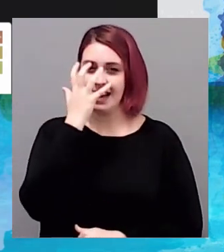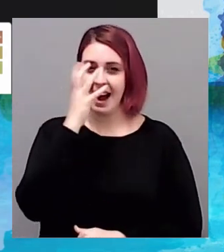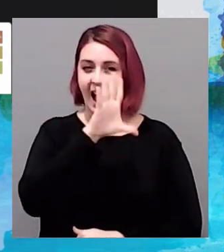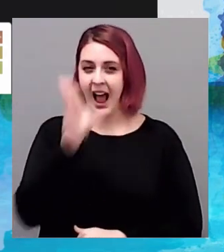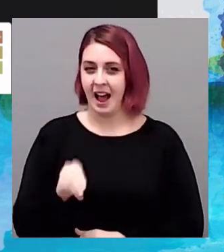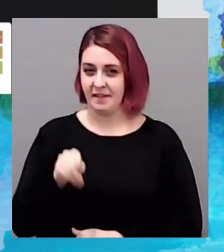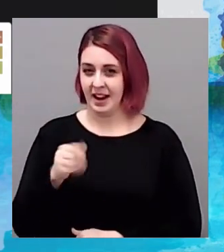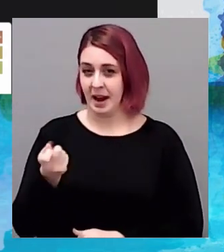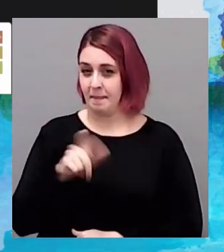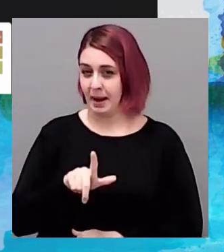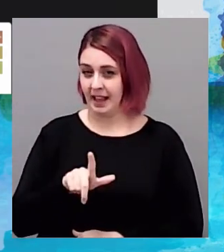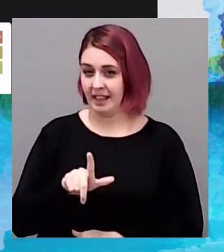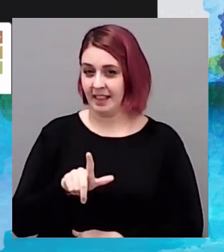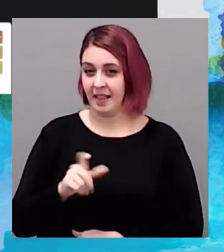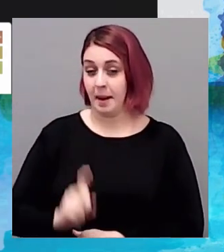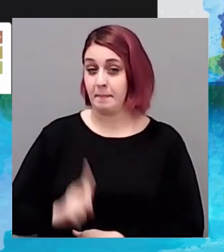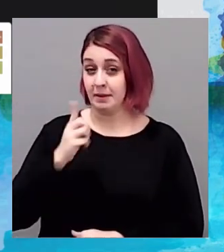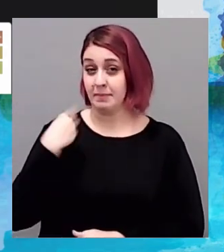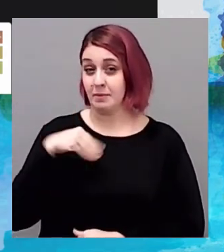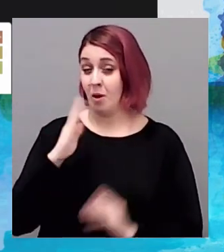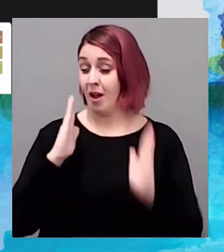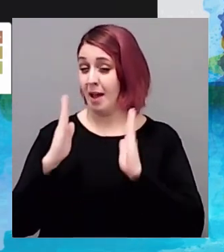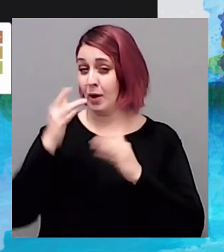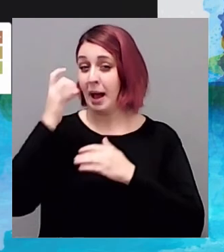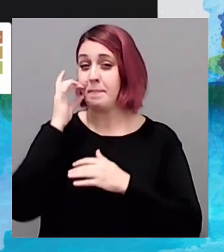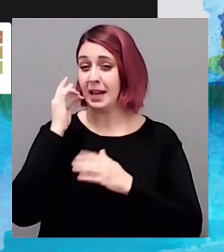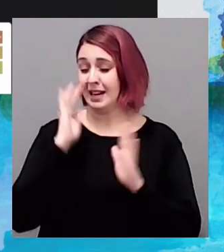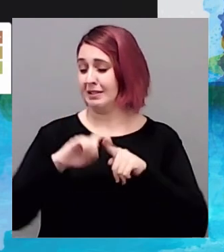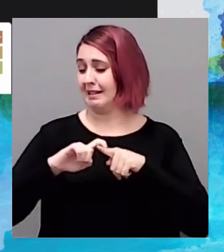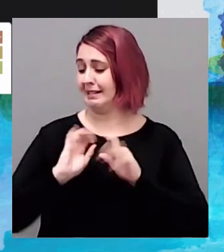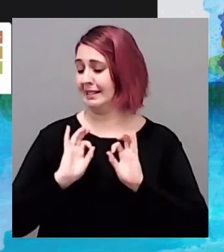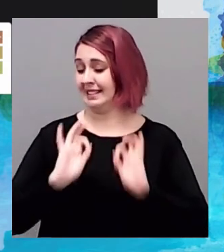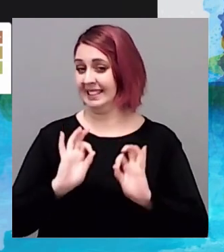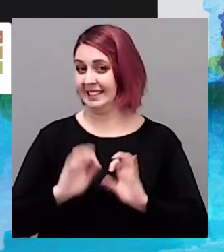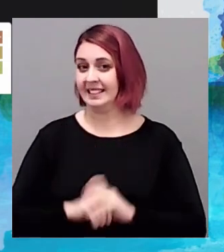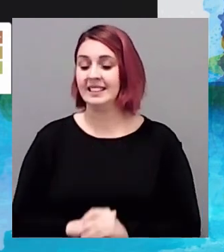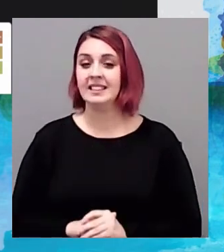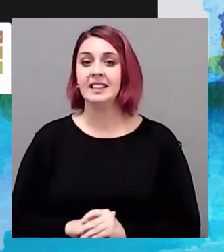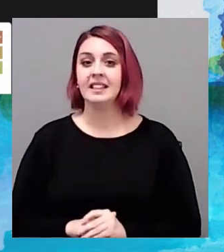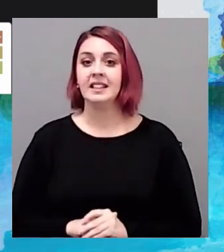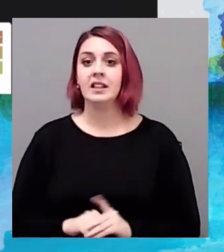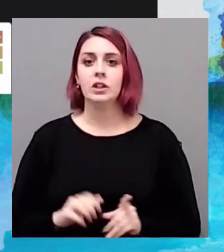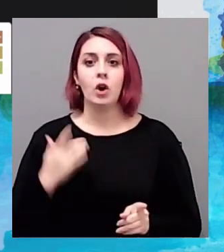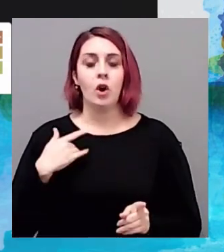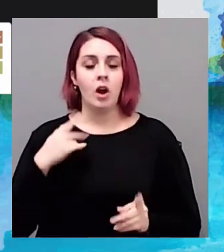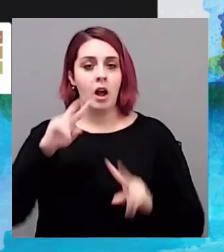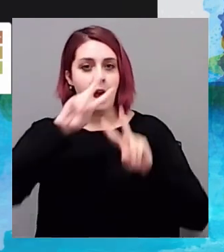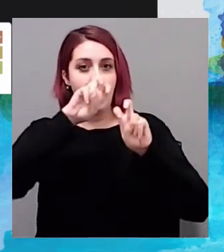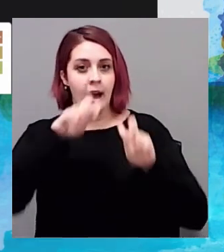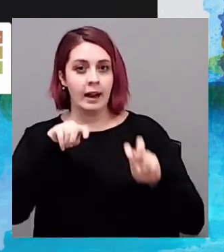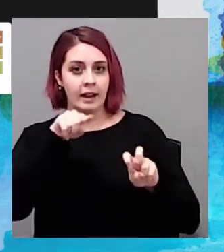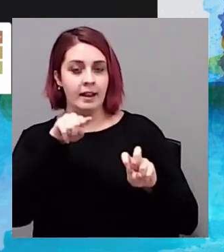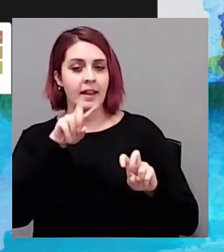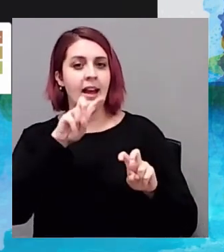tan característica también de esta época de Picasso. Y yo os comento, por ejemplo, yo tuve que analizar esta y otras obras